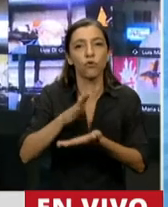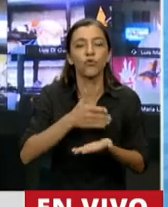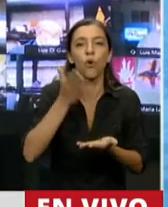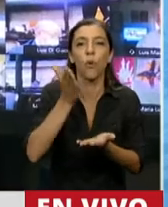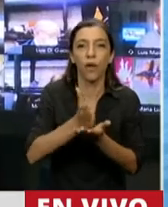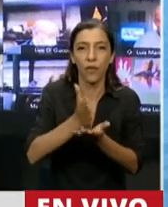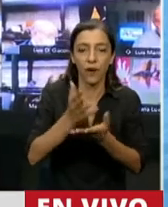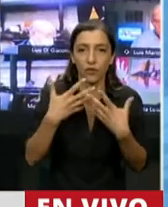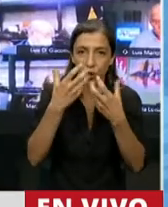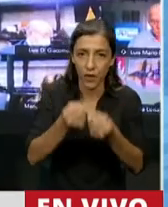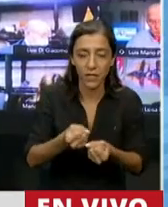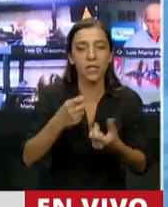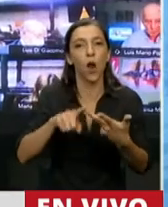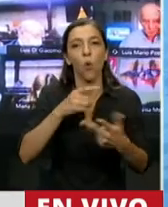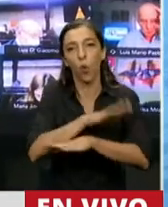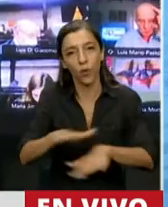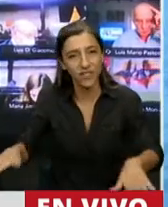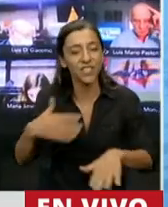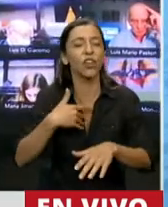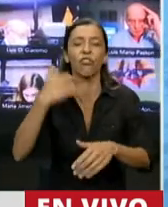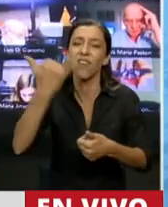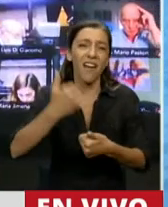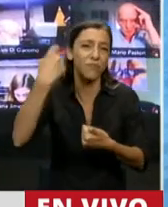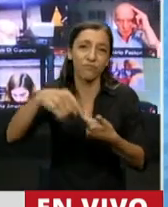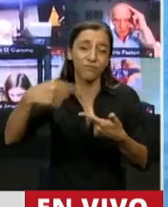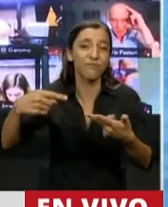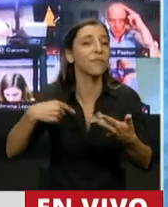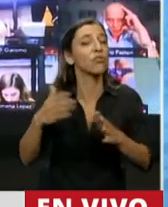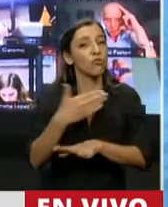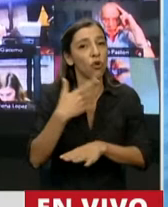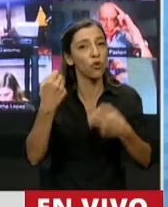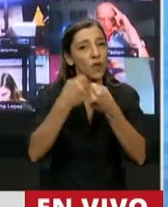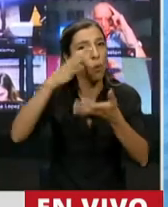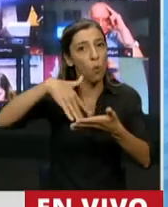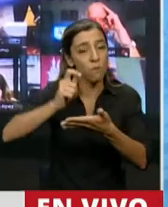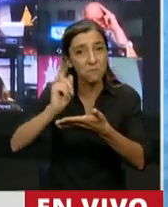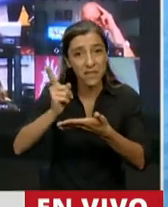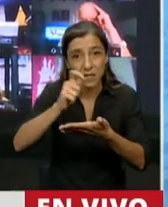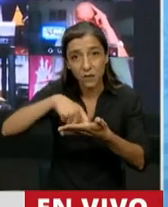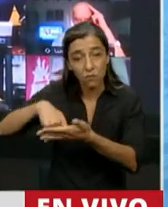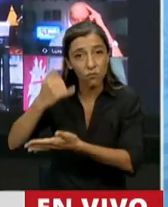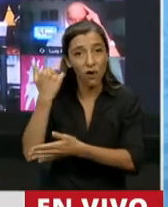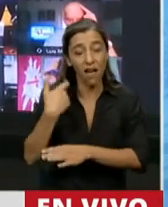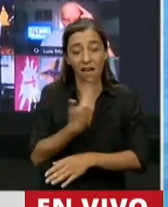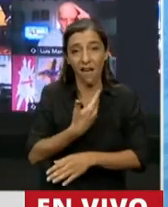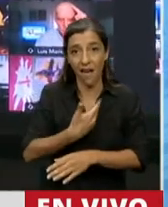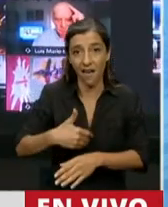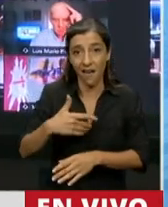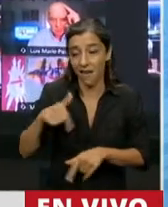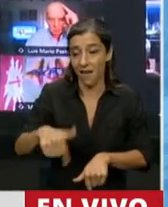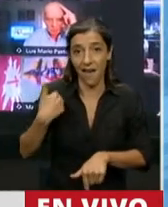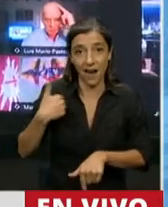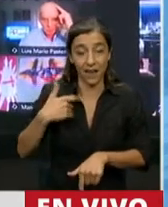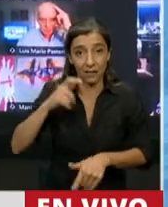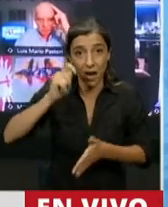Convención de los Derechos del Niño. Todos estos tratados internacionales específicamente hablan, reconocen el derecho